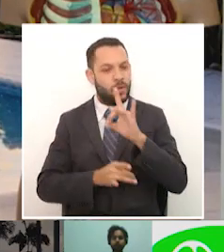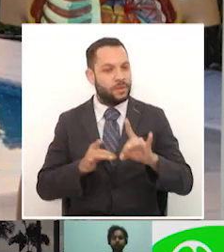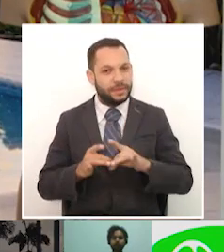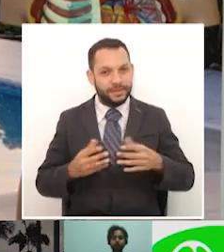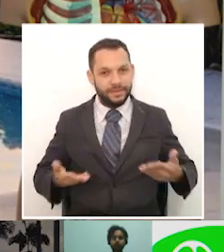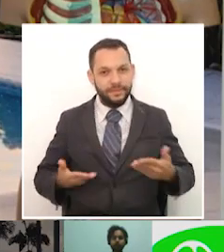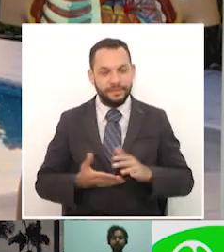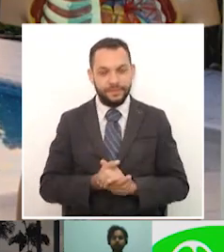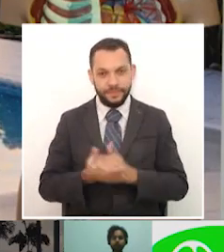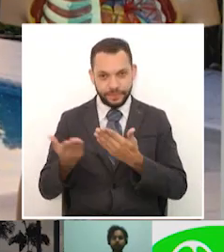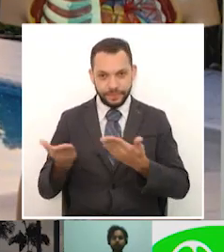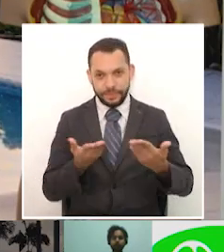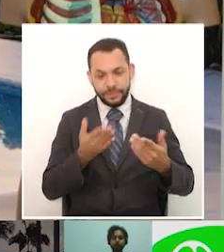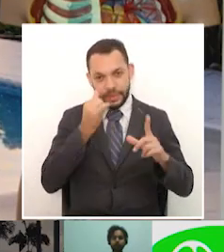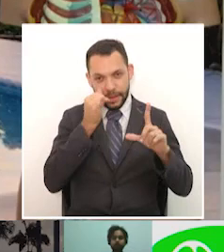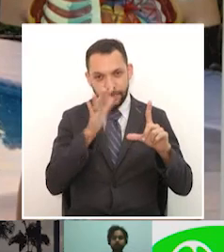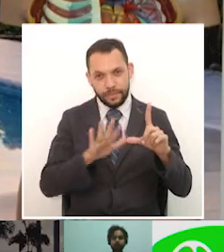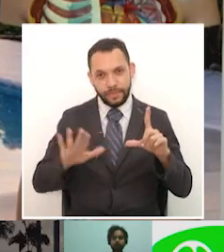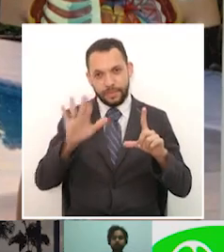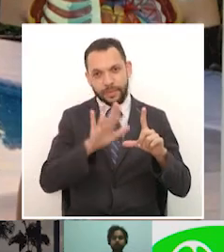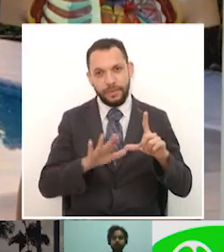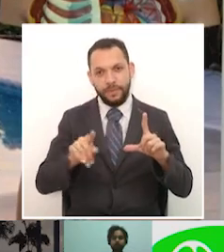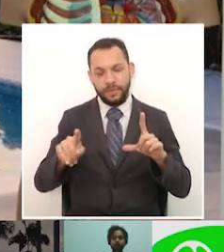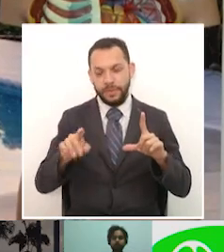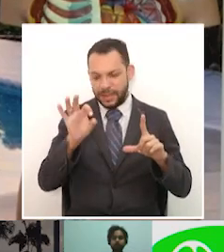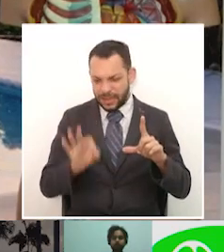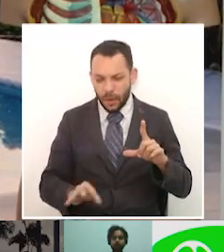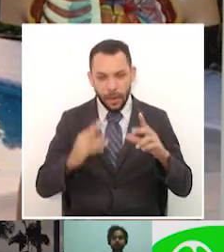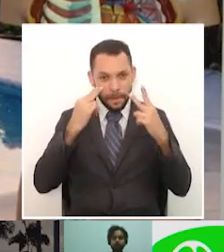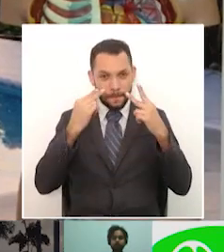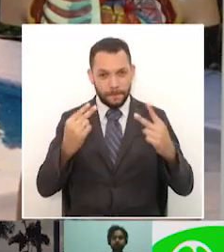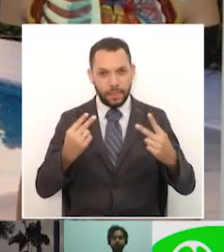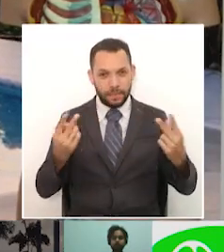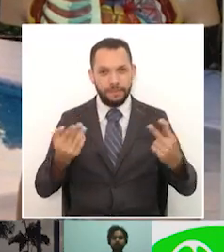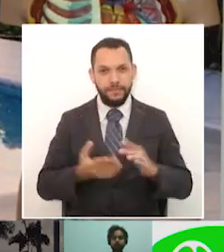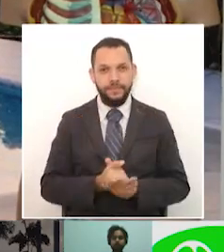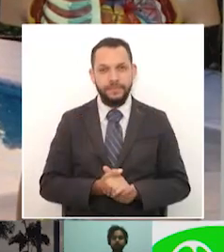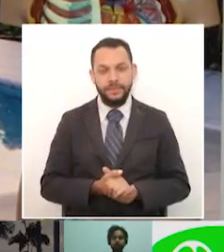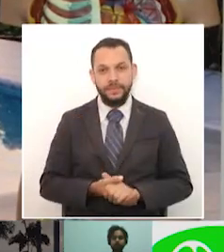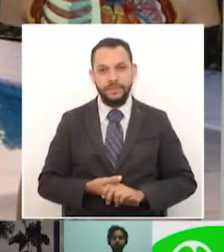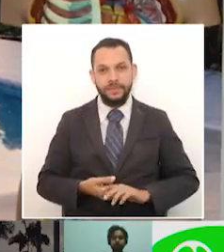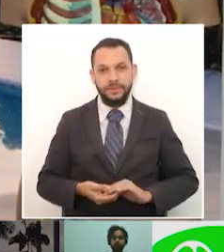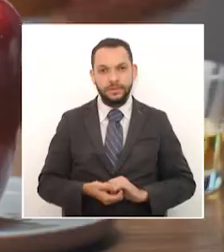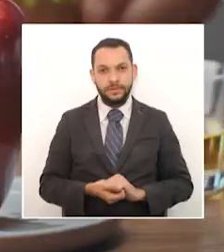de nuestra salud. Ya volvemos con nuestro invitado de India para que estén muy atentos.